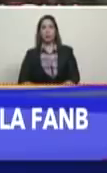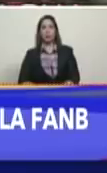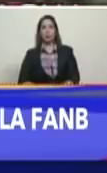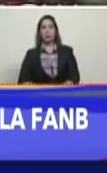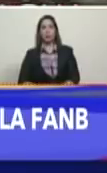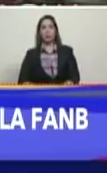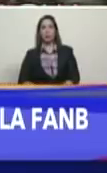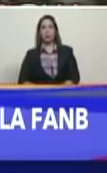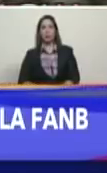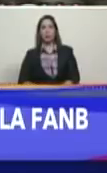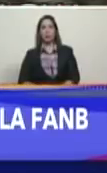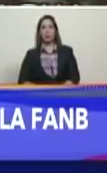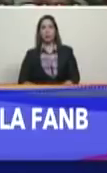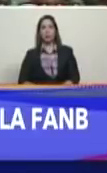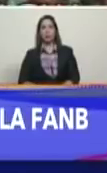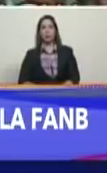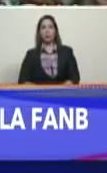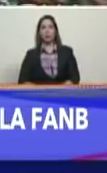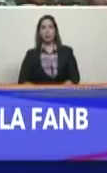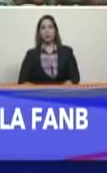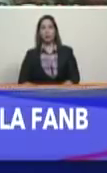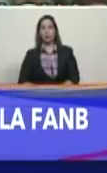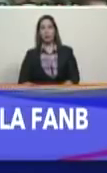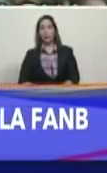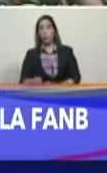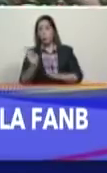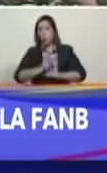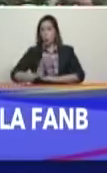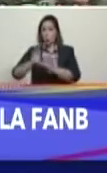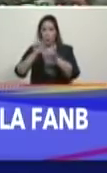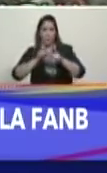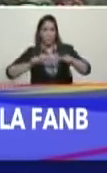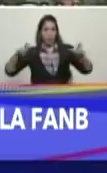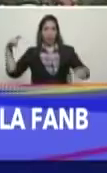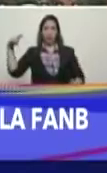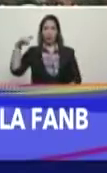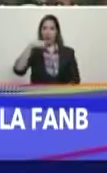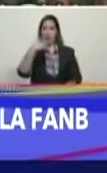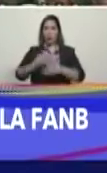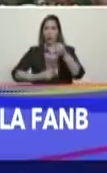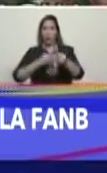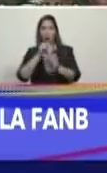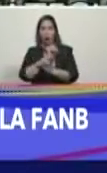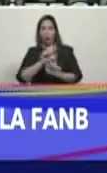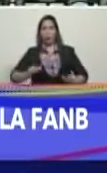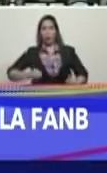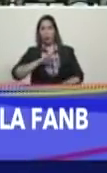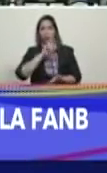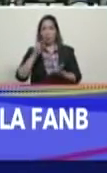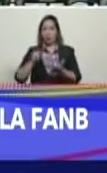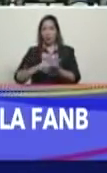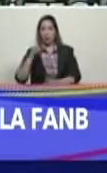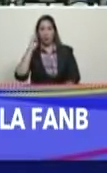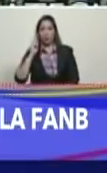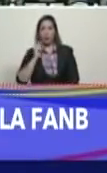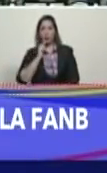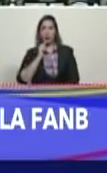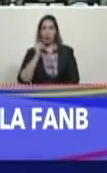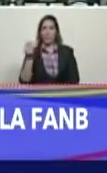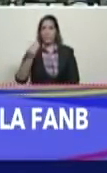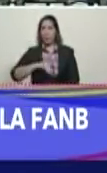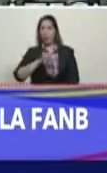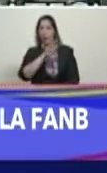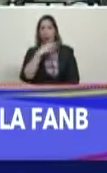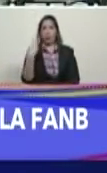La defensa del espacio aéreo, como lo hace nuestra aviación militar. Más de 42 aeronaves